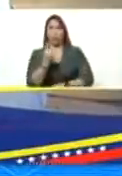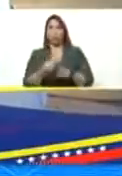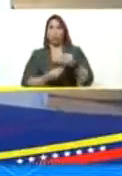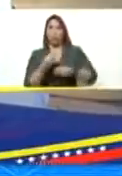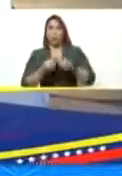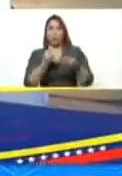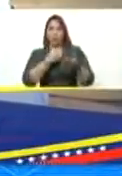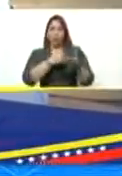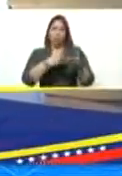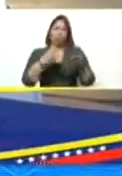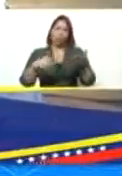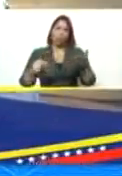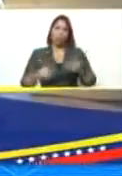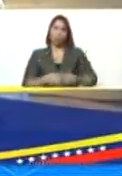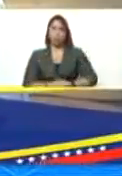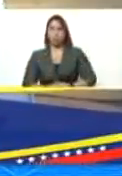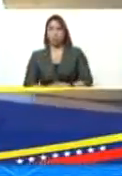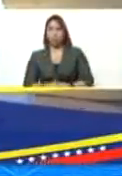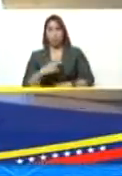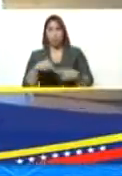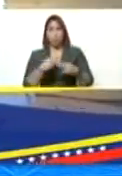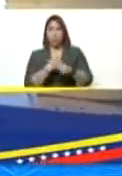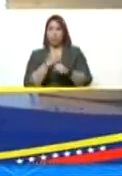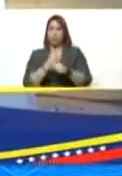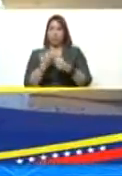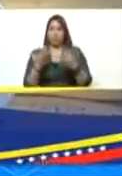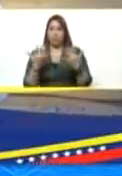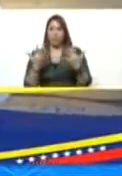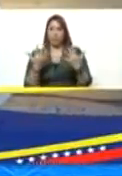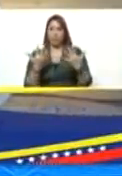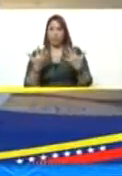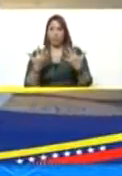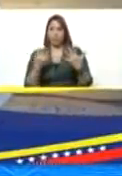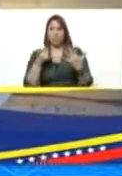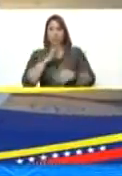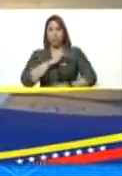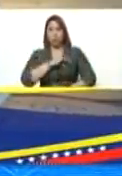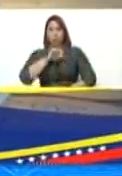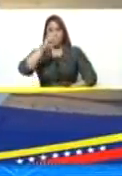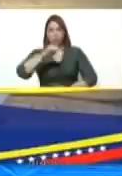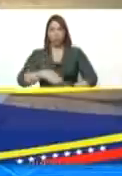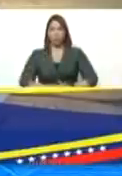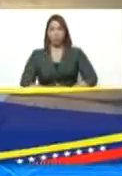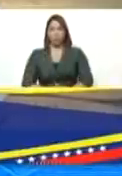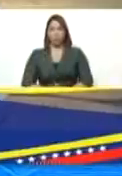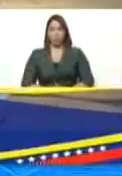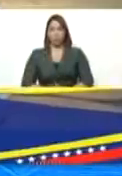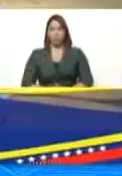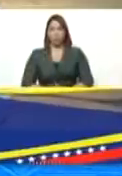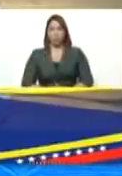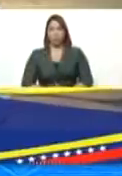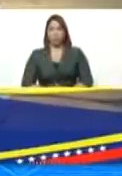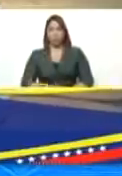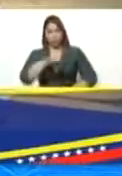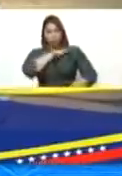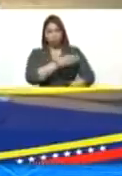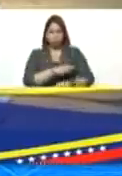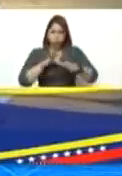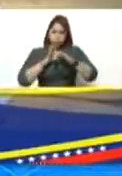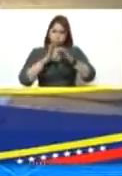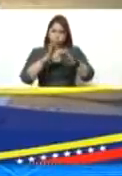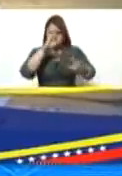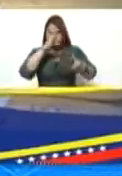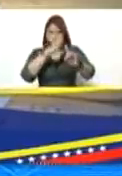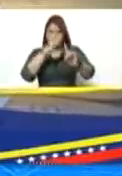es escribir, escribir. Nunca han trabajado con sus manos. Es el socialismo de lo concreto, el